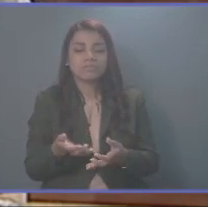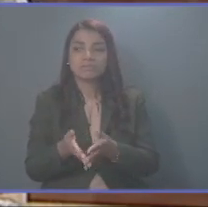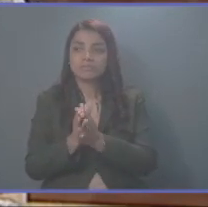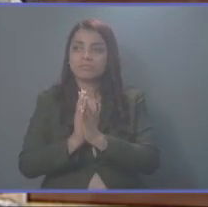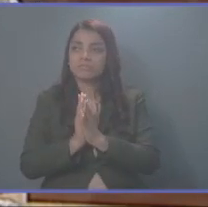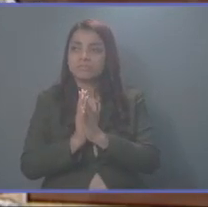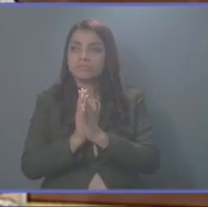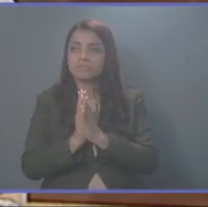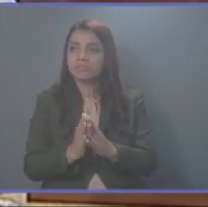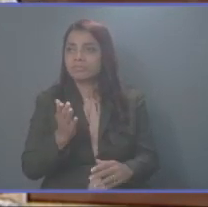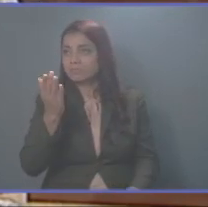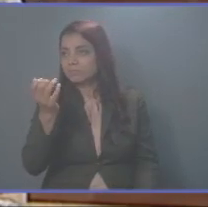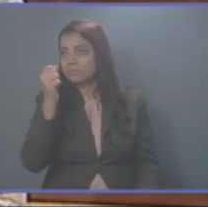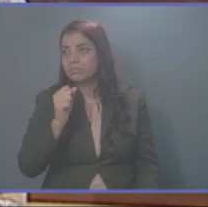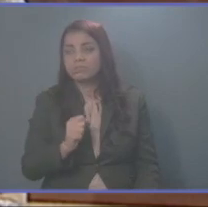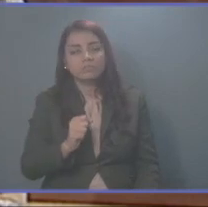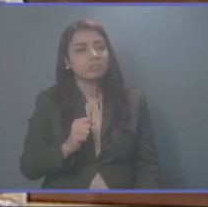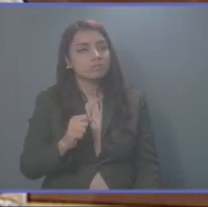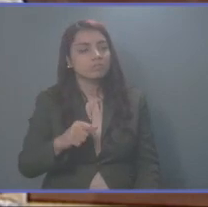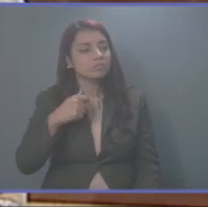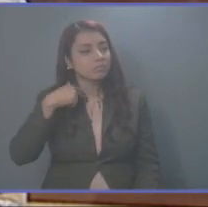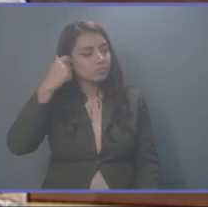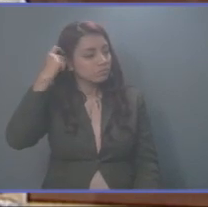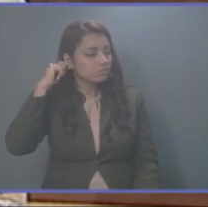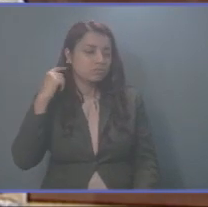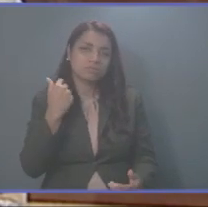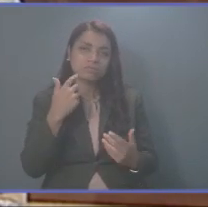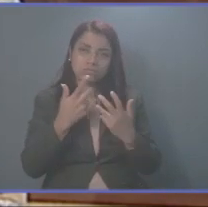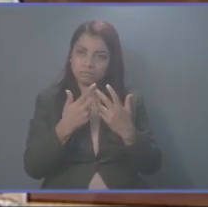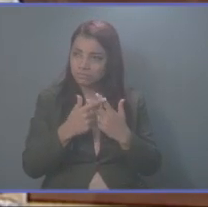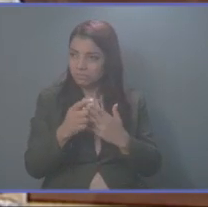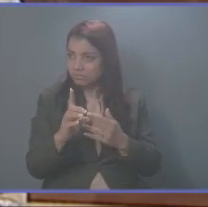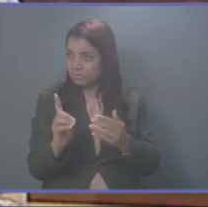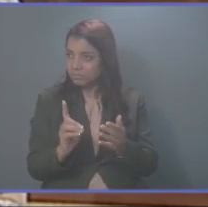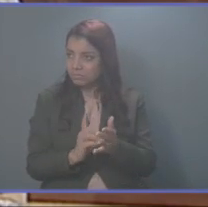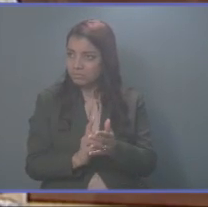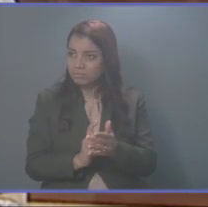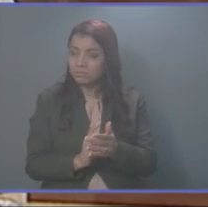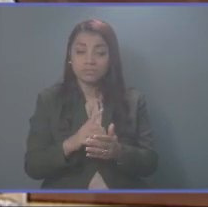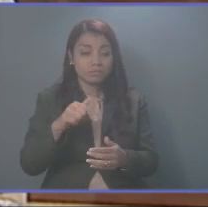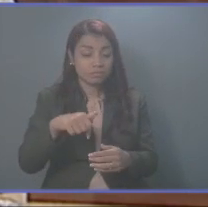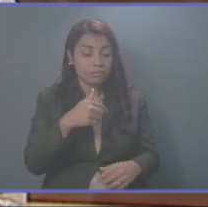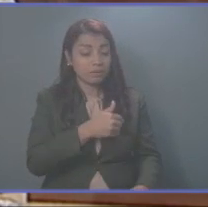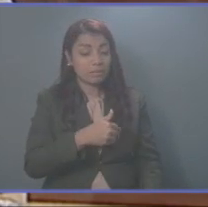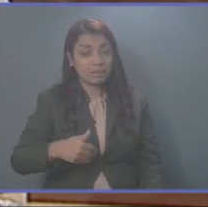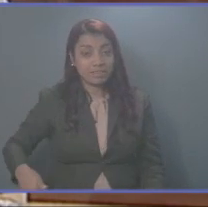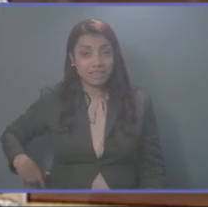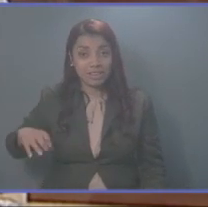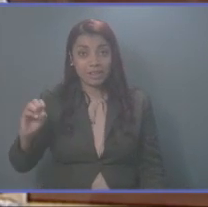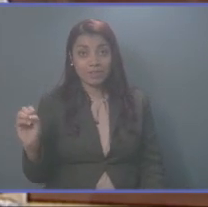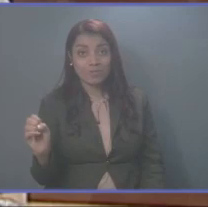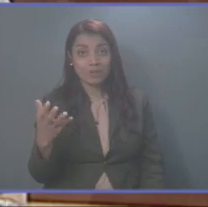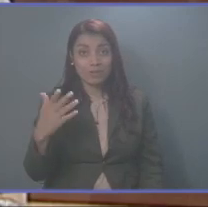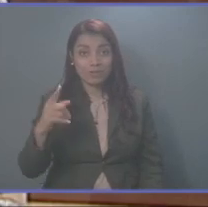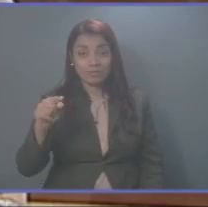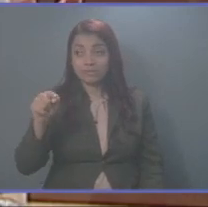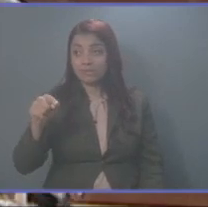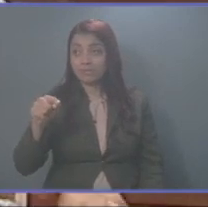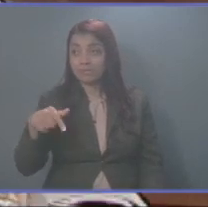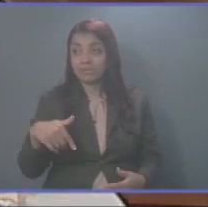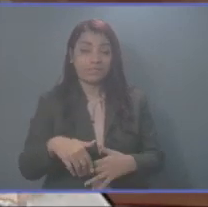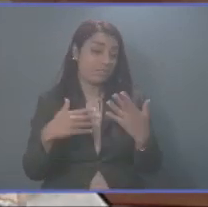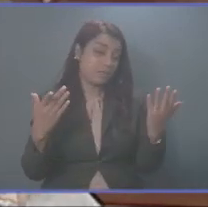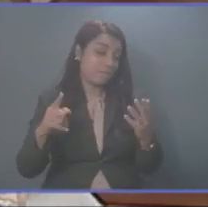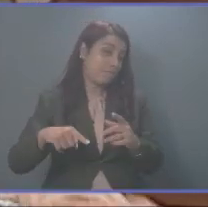o desearle a mi colega diputado, quien asume la presidencia de este órgano de Estado a partir de, bueno,